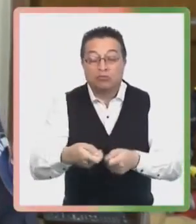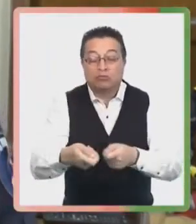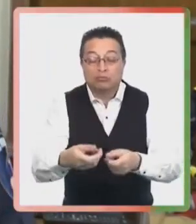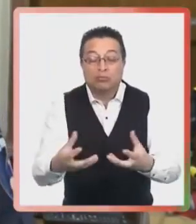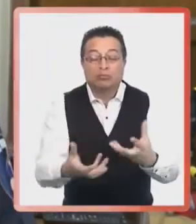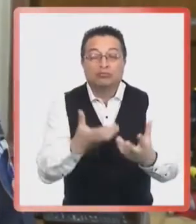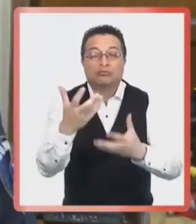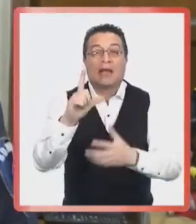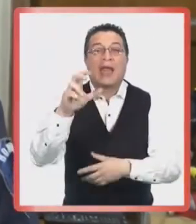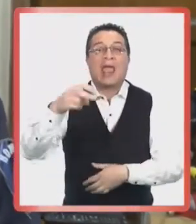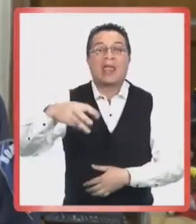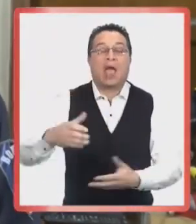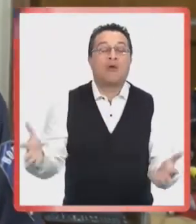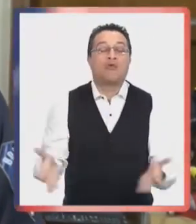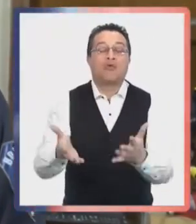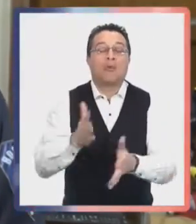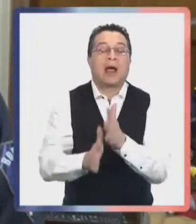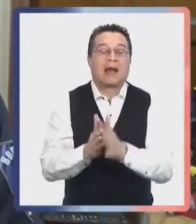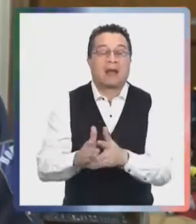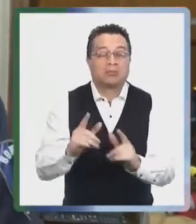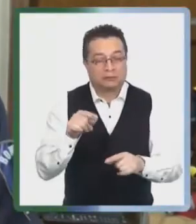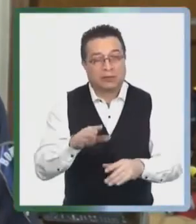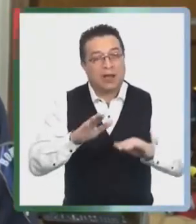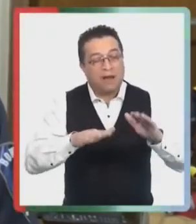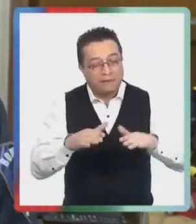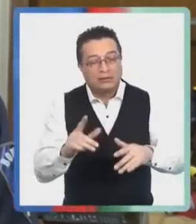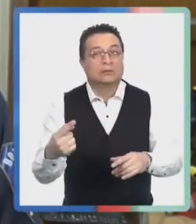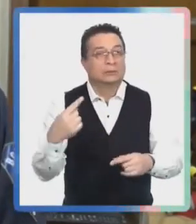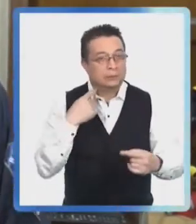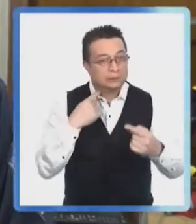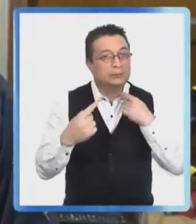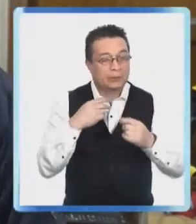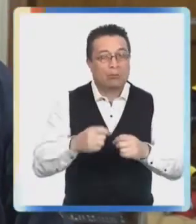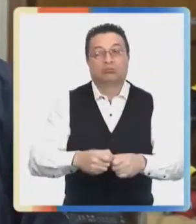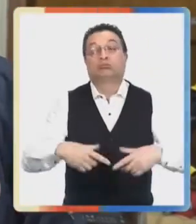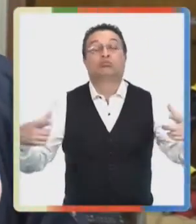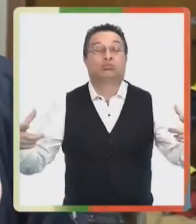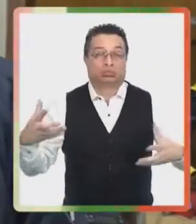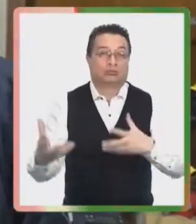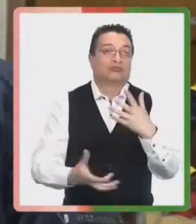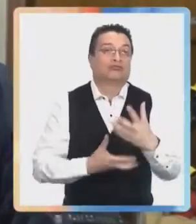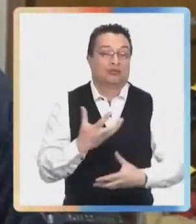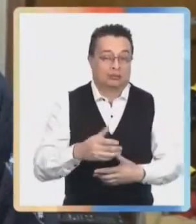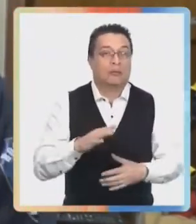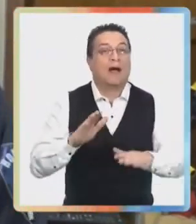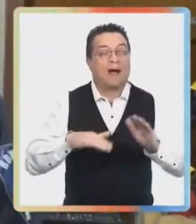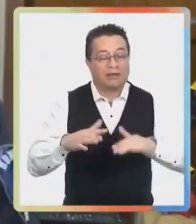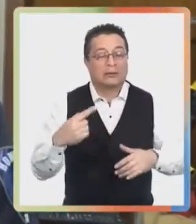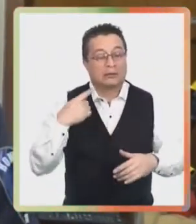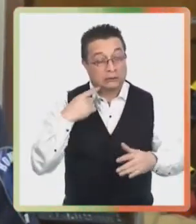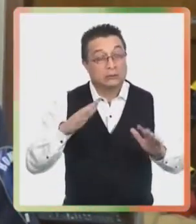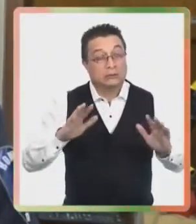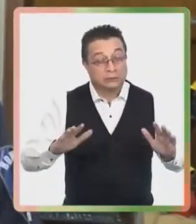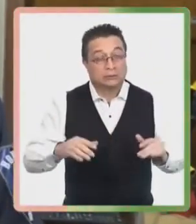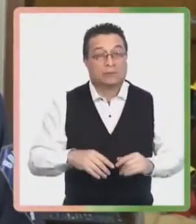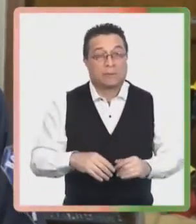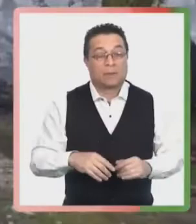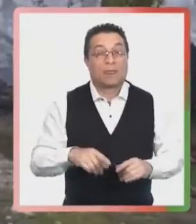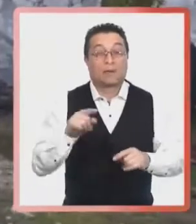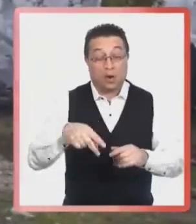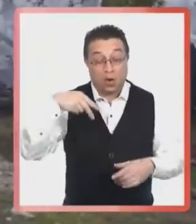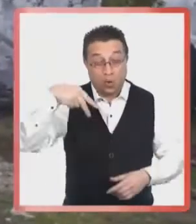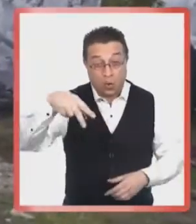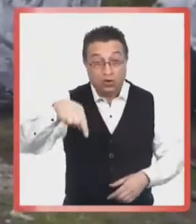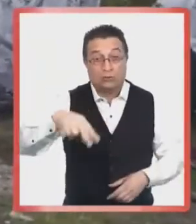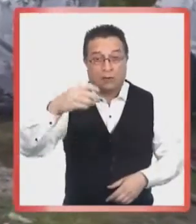la combustión, especialmente con la leña, que se ocupa algún hidrocarburo para poder avivar el fuego y eso usualmente se descontrola.